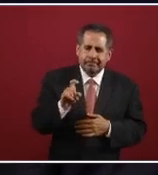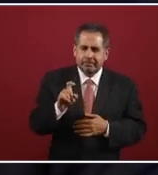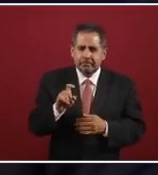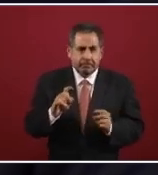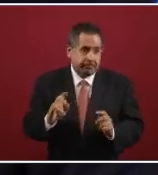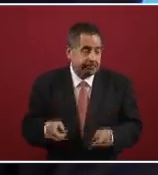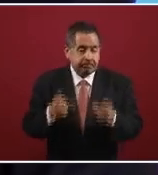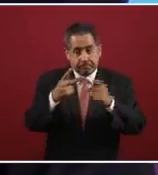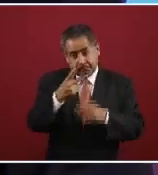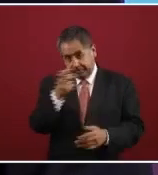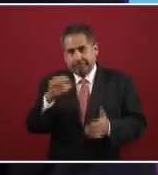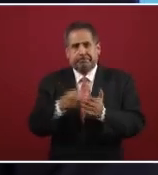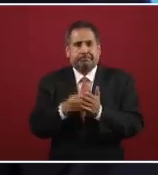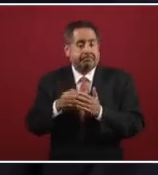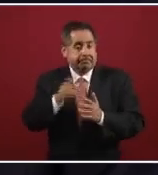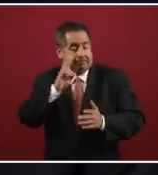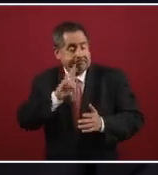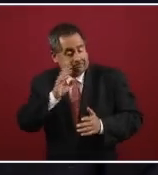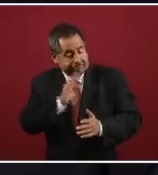en 200